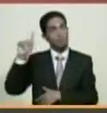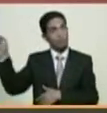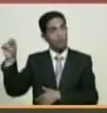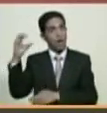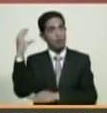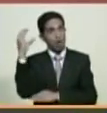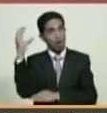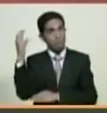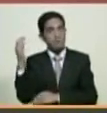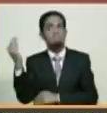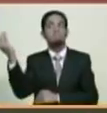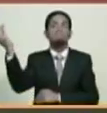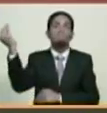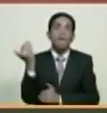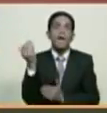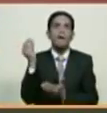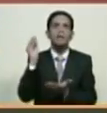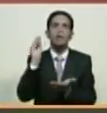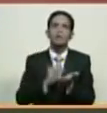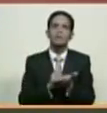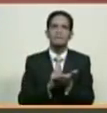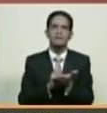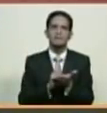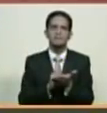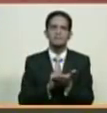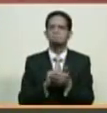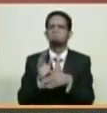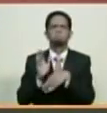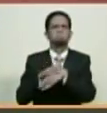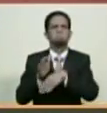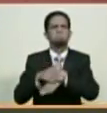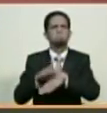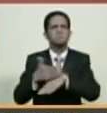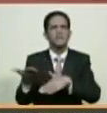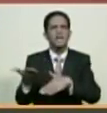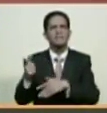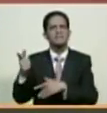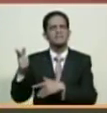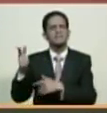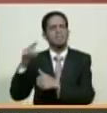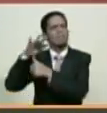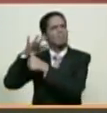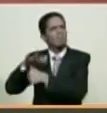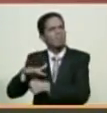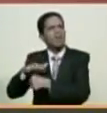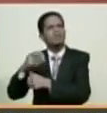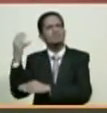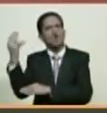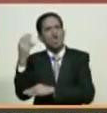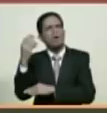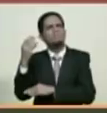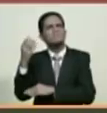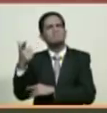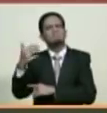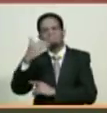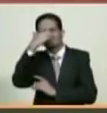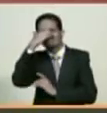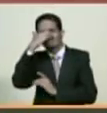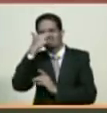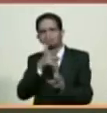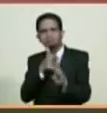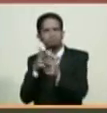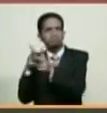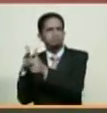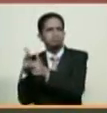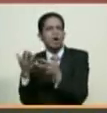se están regresando porque sigue el sometimiento al trabajo esclavo, sigue la violencia enseñoreada en muchas